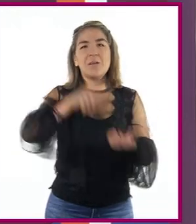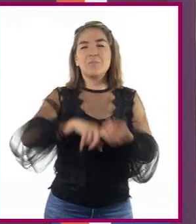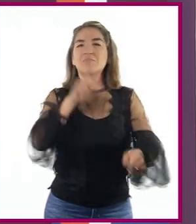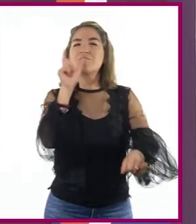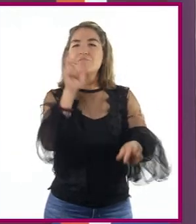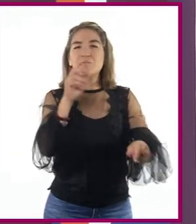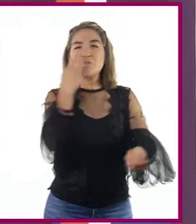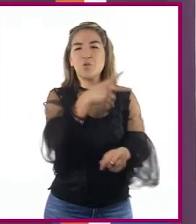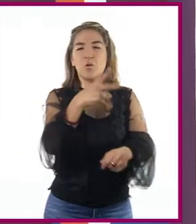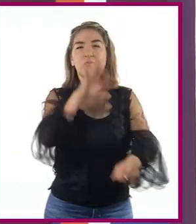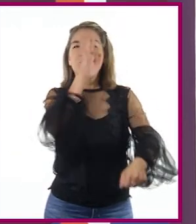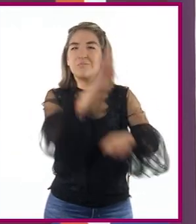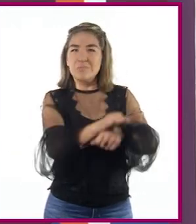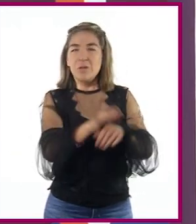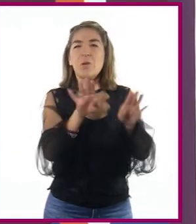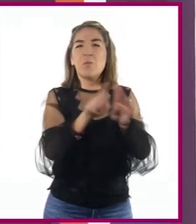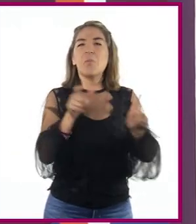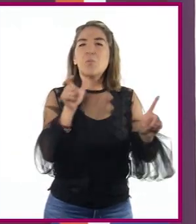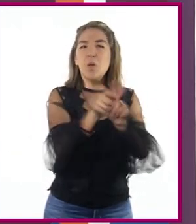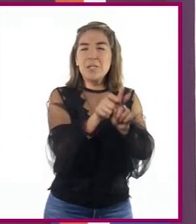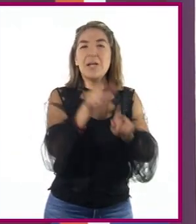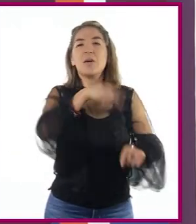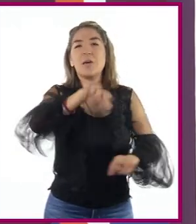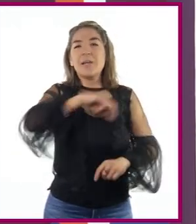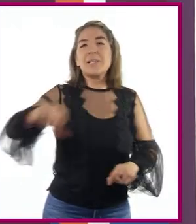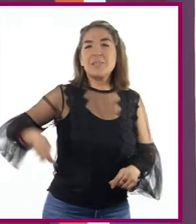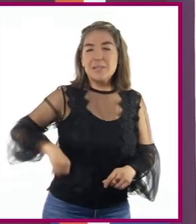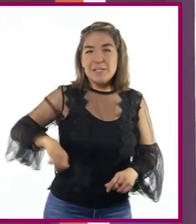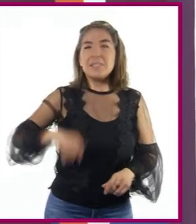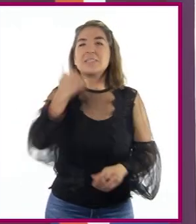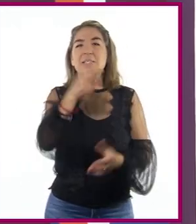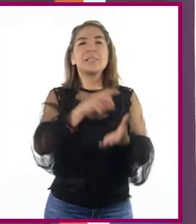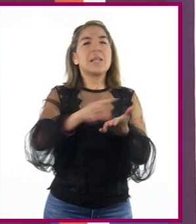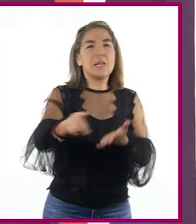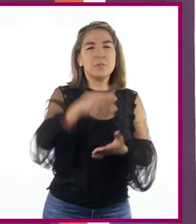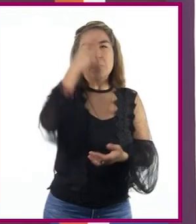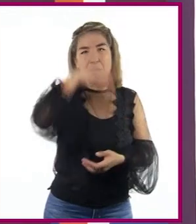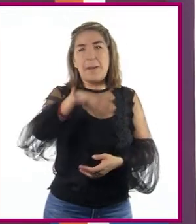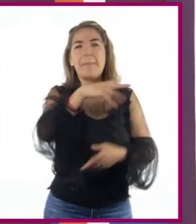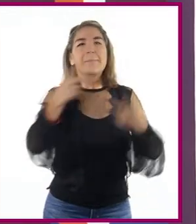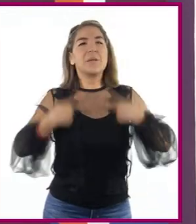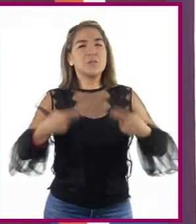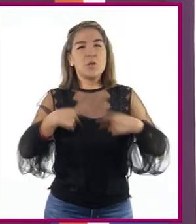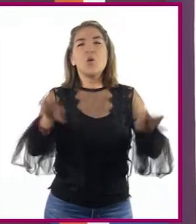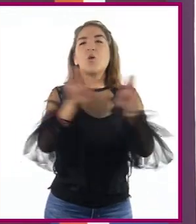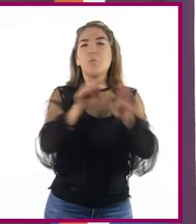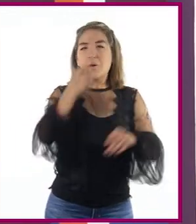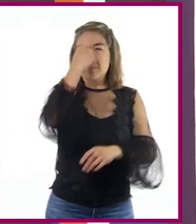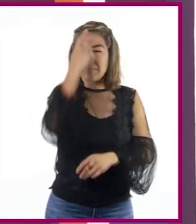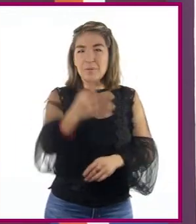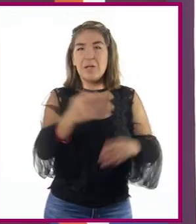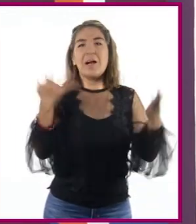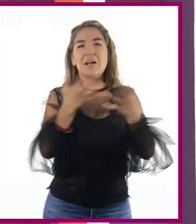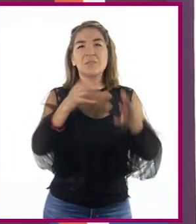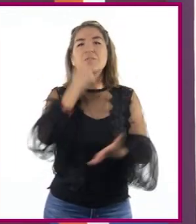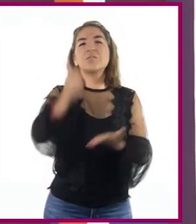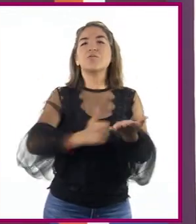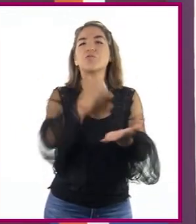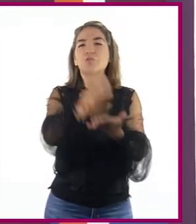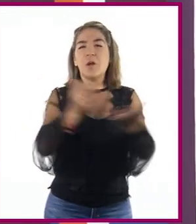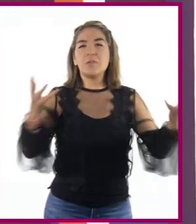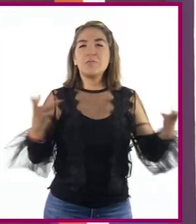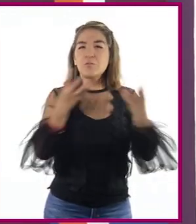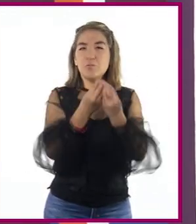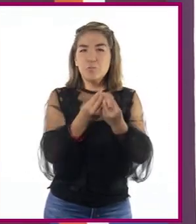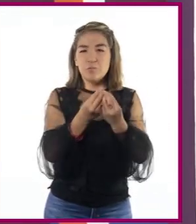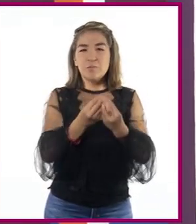los derechos e intereses de las personas de sus Estados miembros mediante la creación de una ciudadanía,